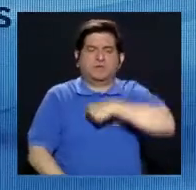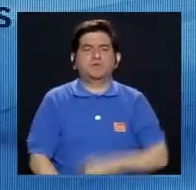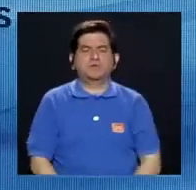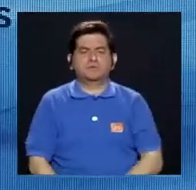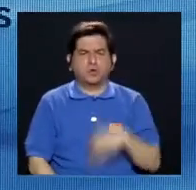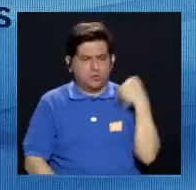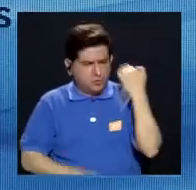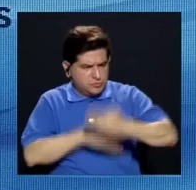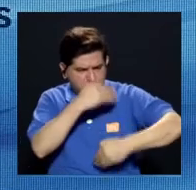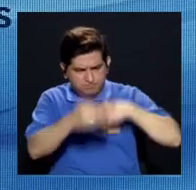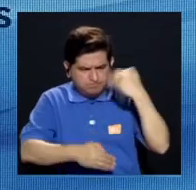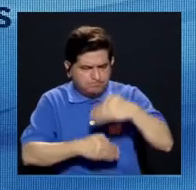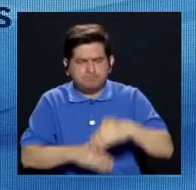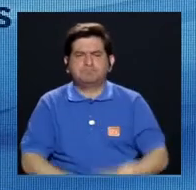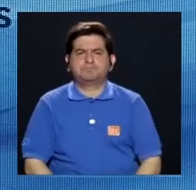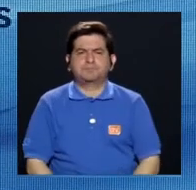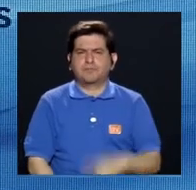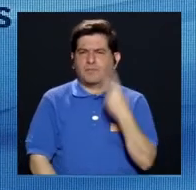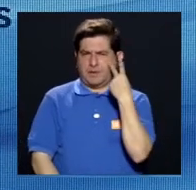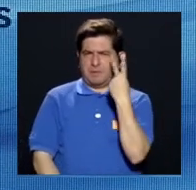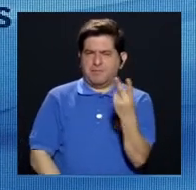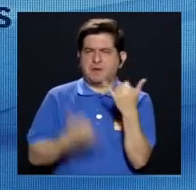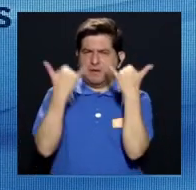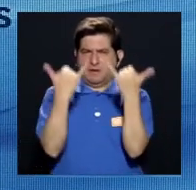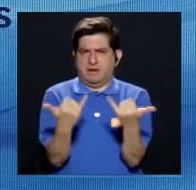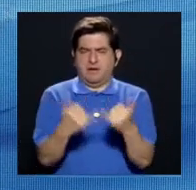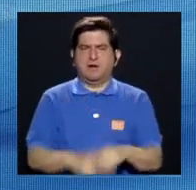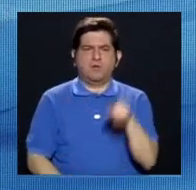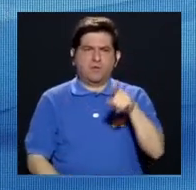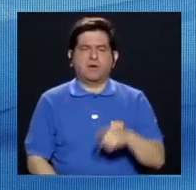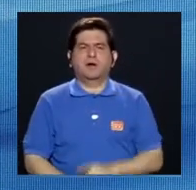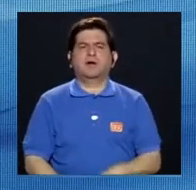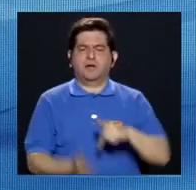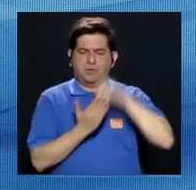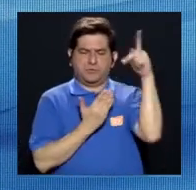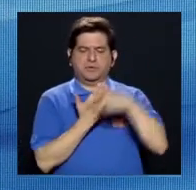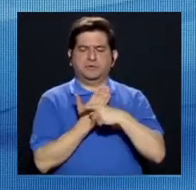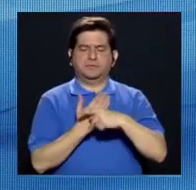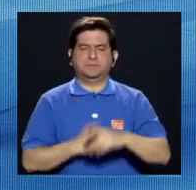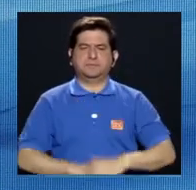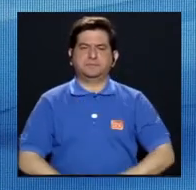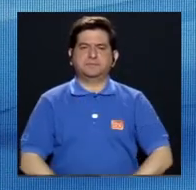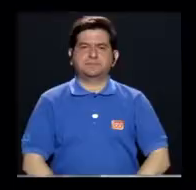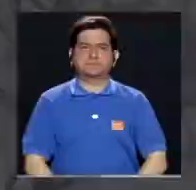en marcha. Veamos entonces este programa.